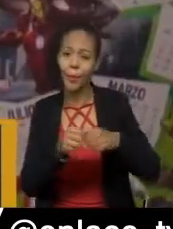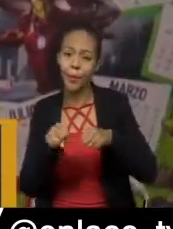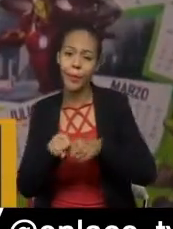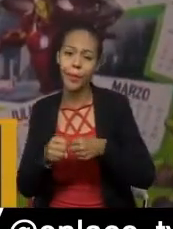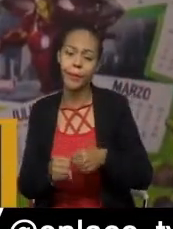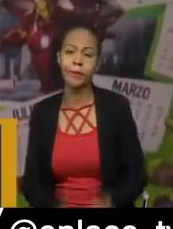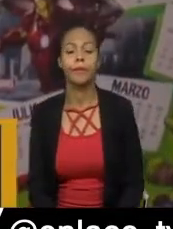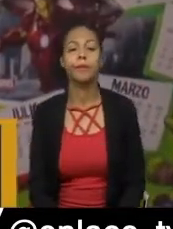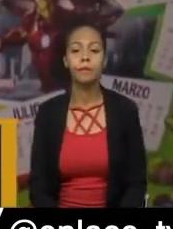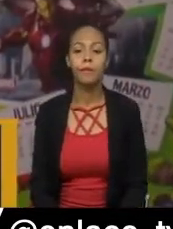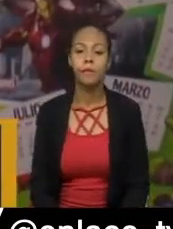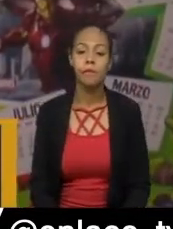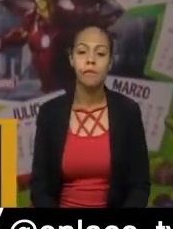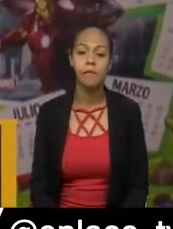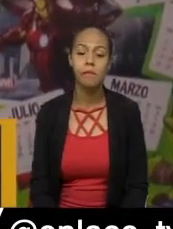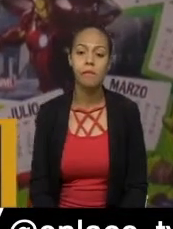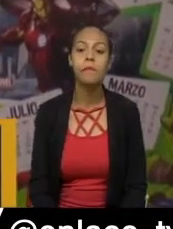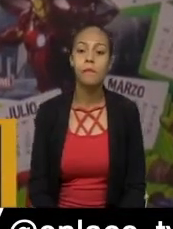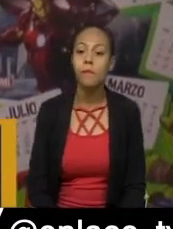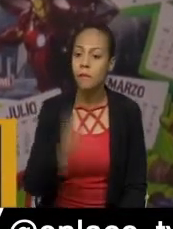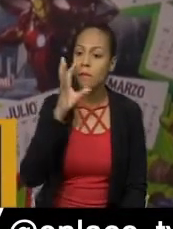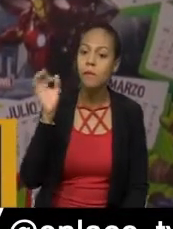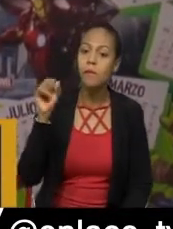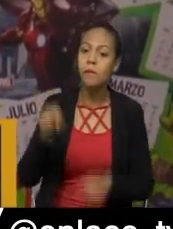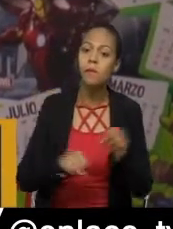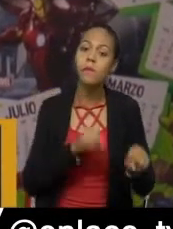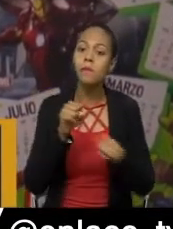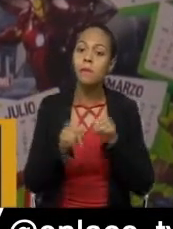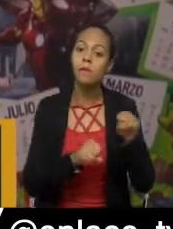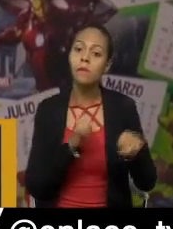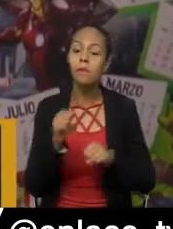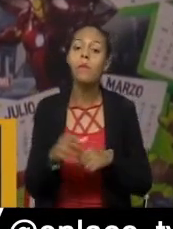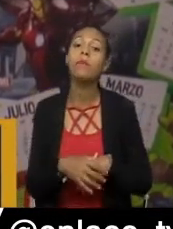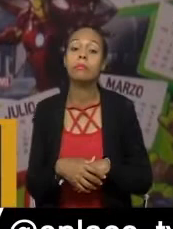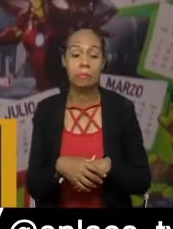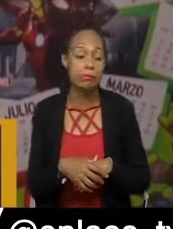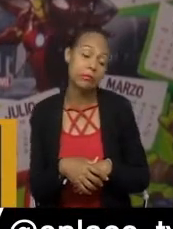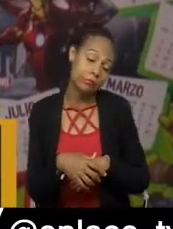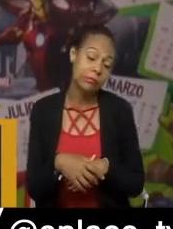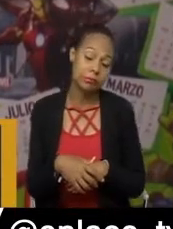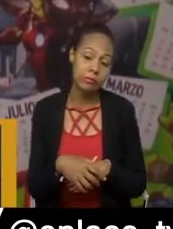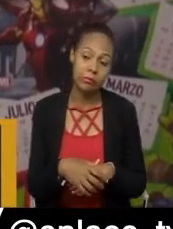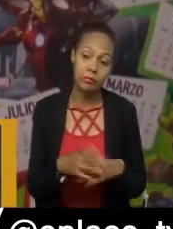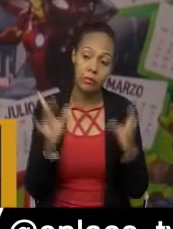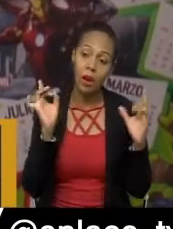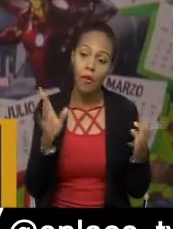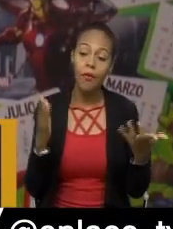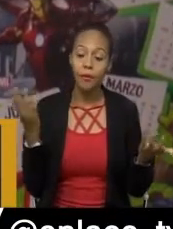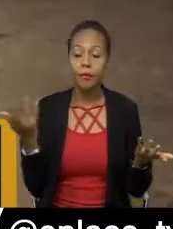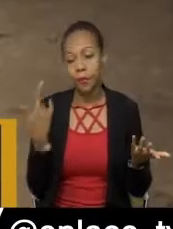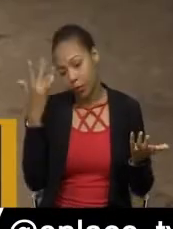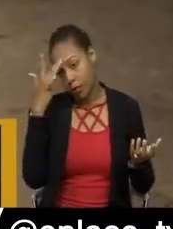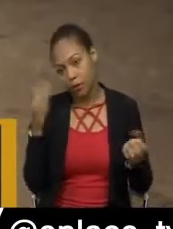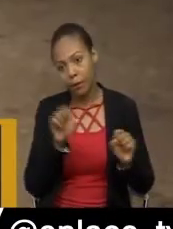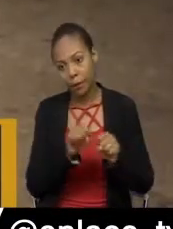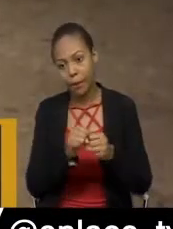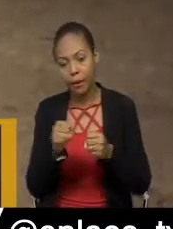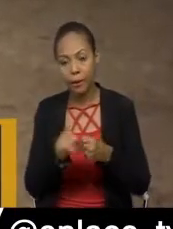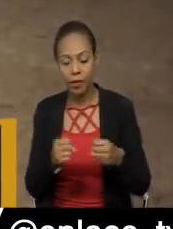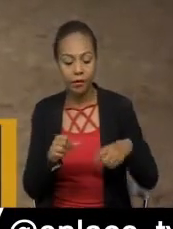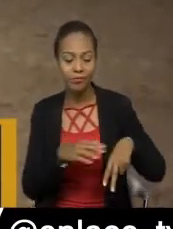señor de la bicicleta pues presenta serias lesiones en su humanidad, como es fractura